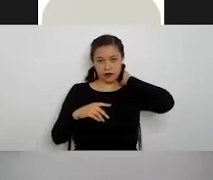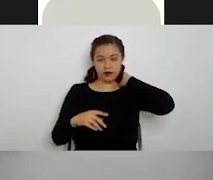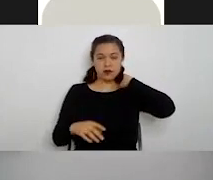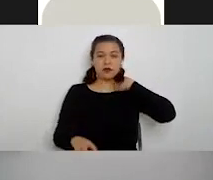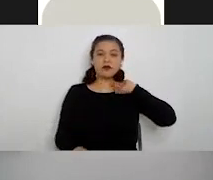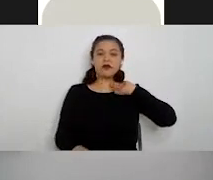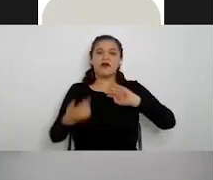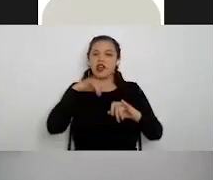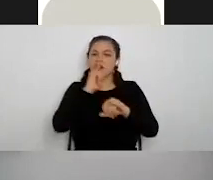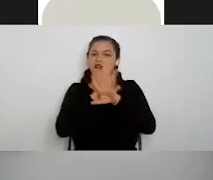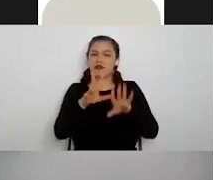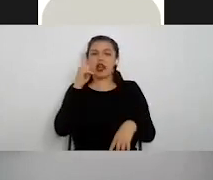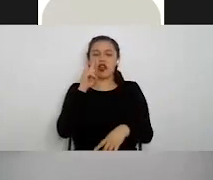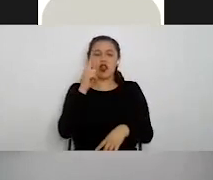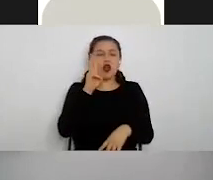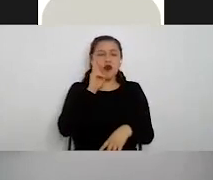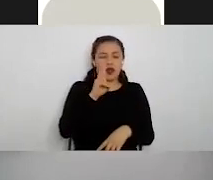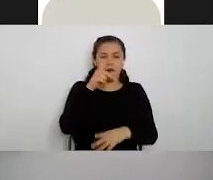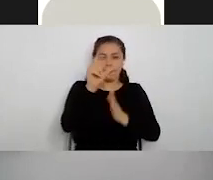estado viendo, que salen